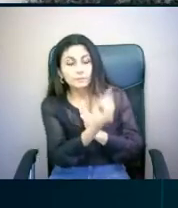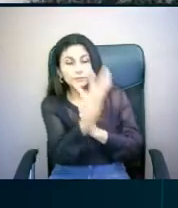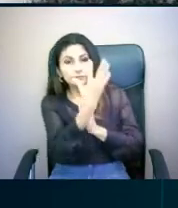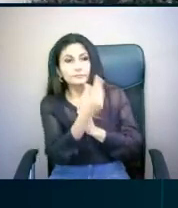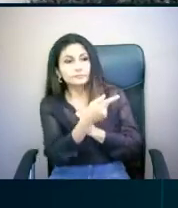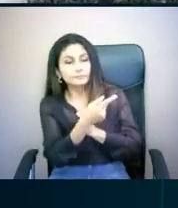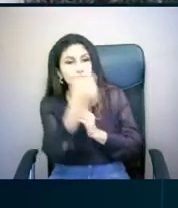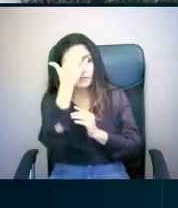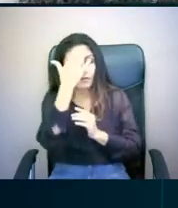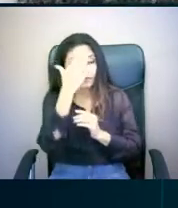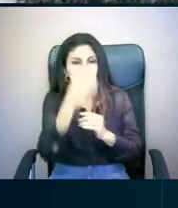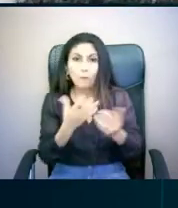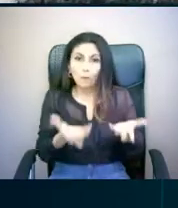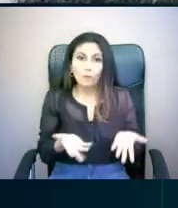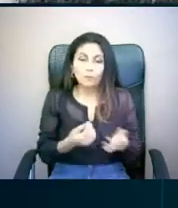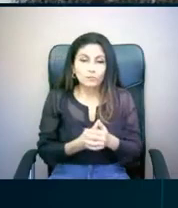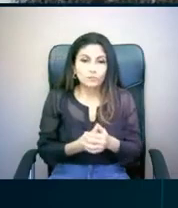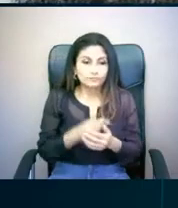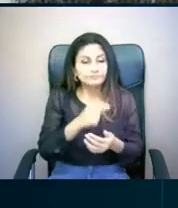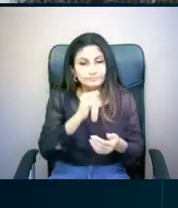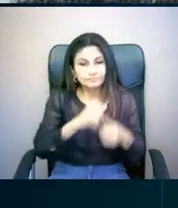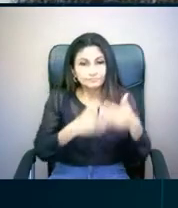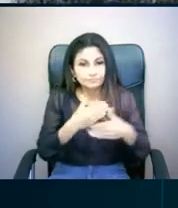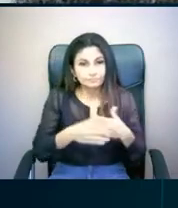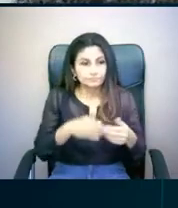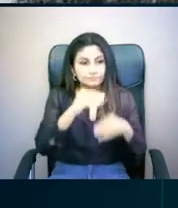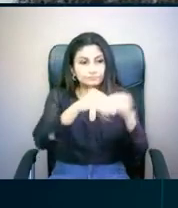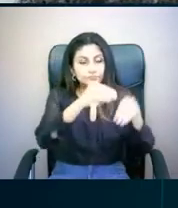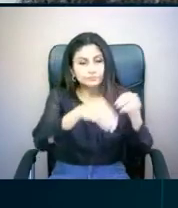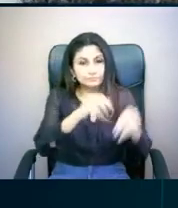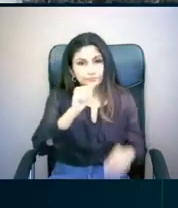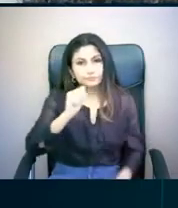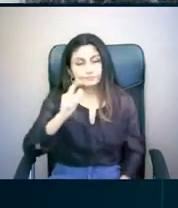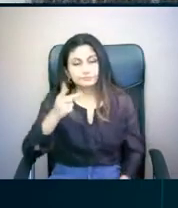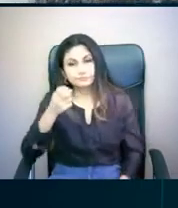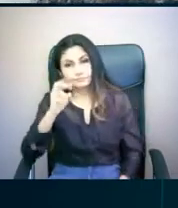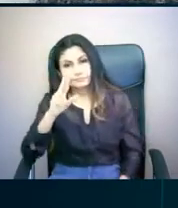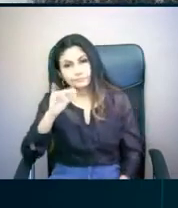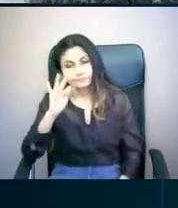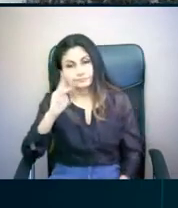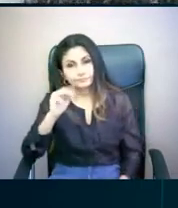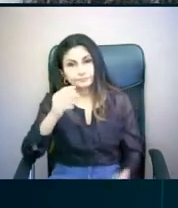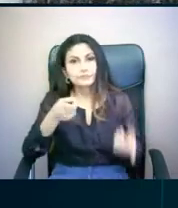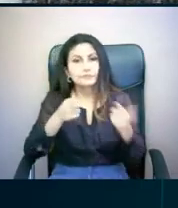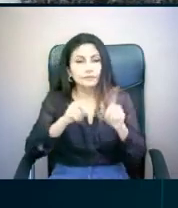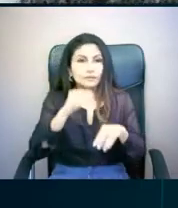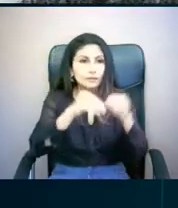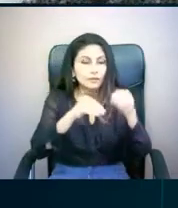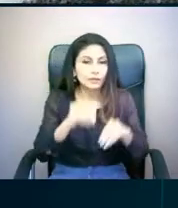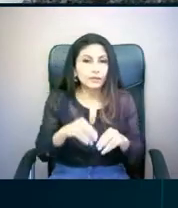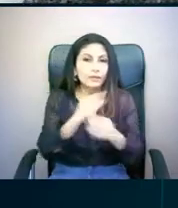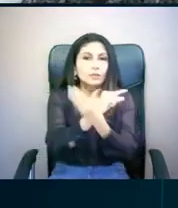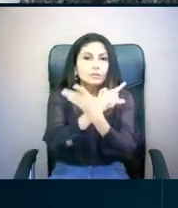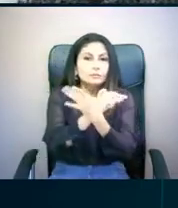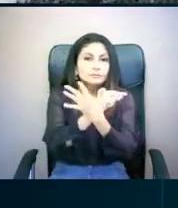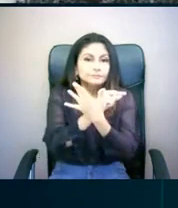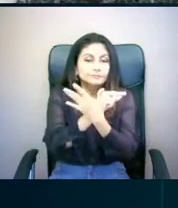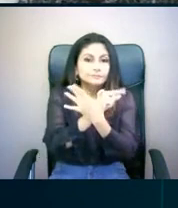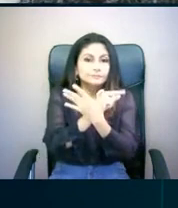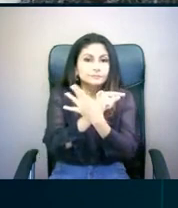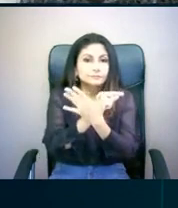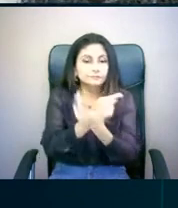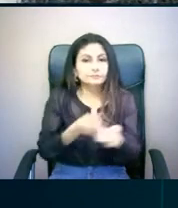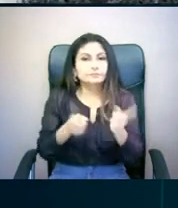poder interpretar cuál es el sentimiento detrás de un escrito. Esto, digamos, es una tecnología bien adaptada por Twitter, pues obviamente por muchas